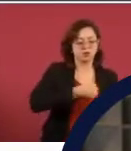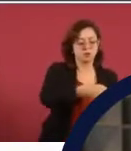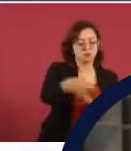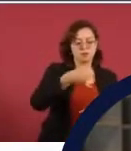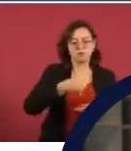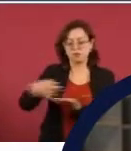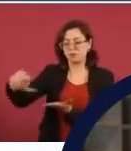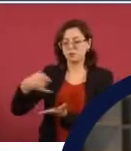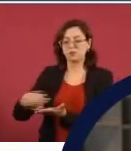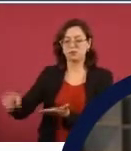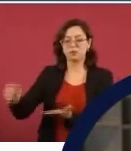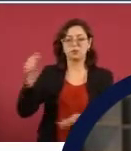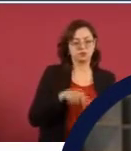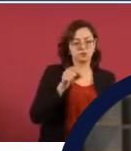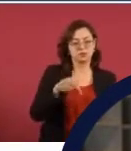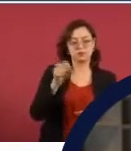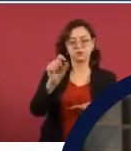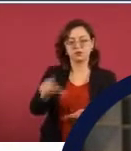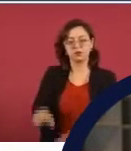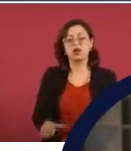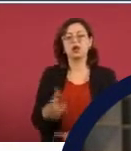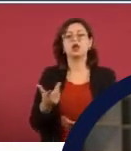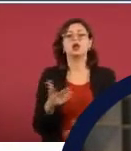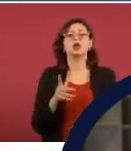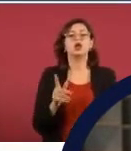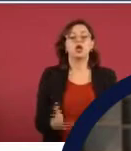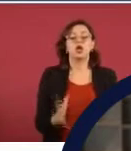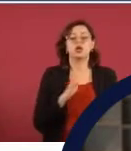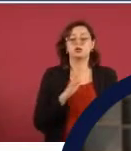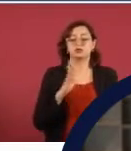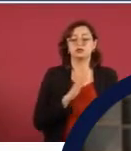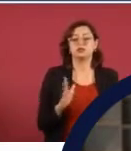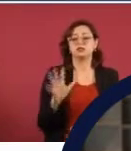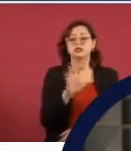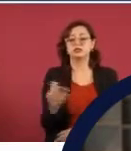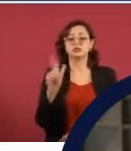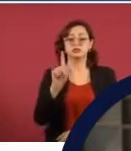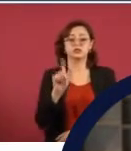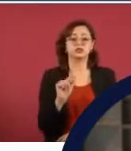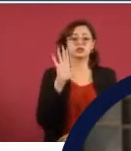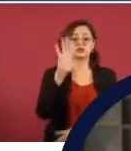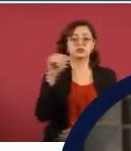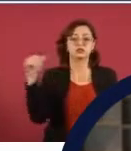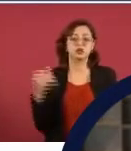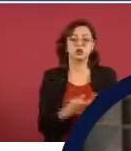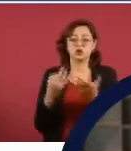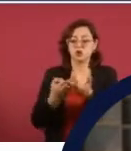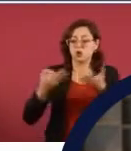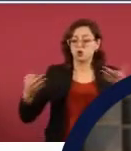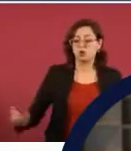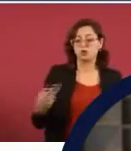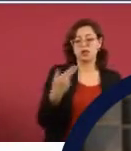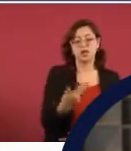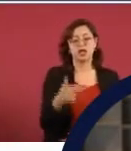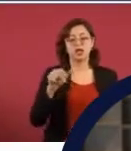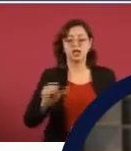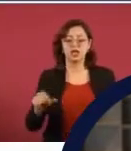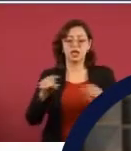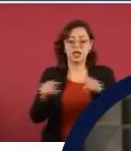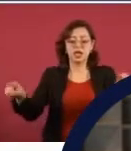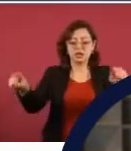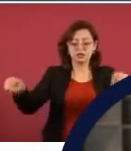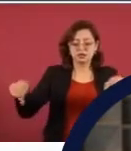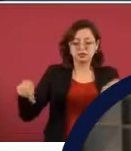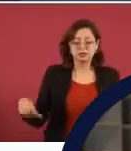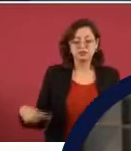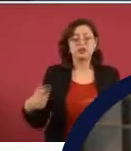moral de abrazos, de besos y abrazos, pues dicen más bien va a ser contraproducente porque anima al crimen organizado a seguir